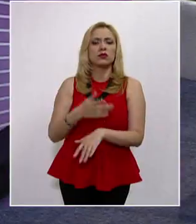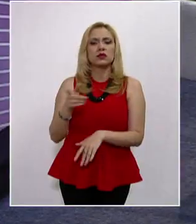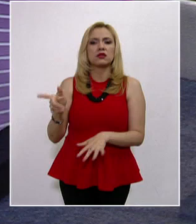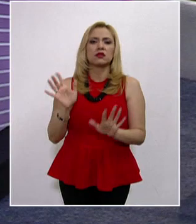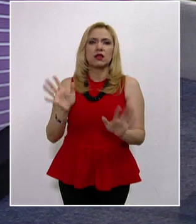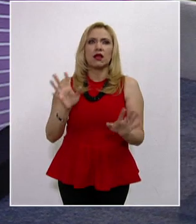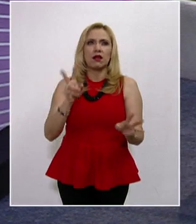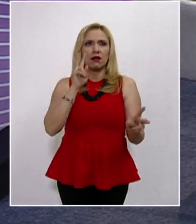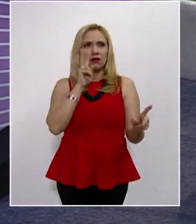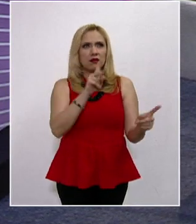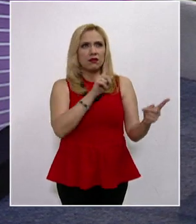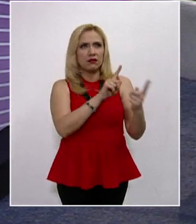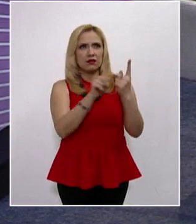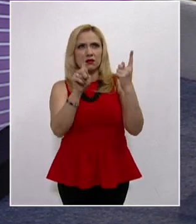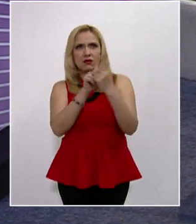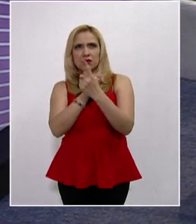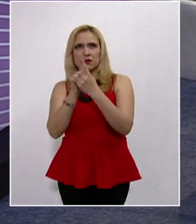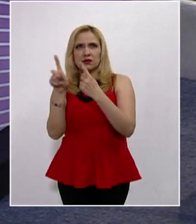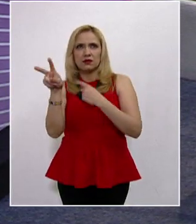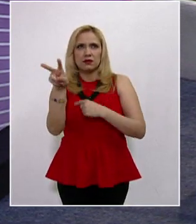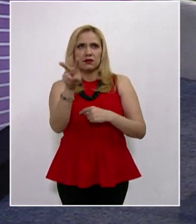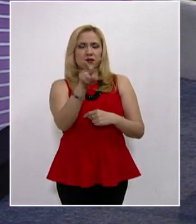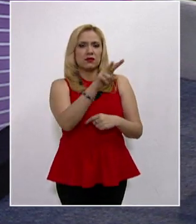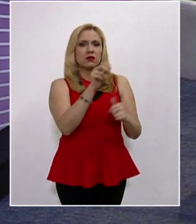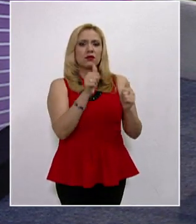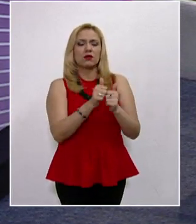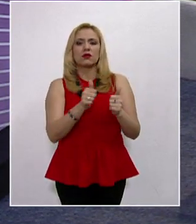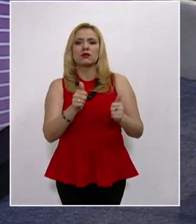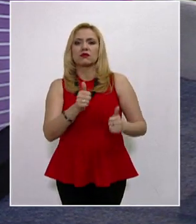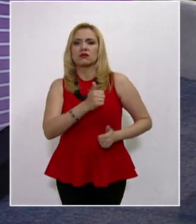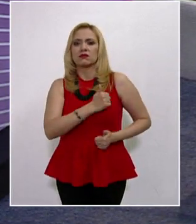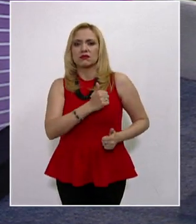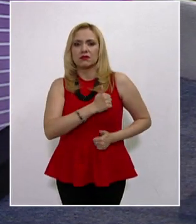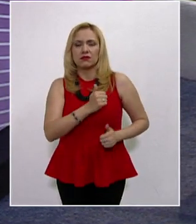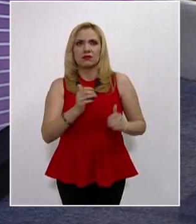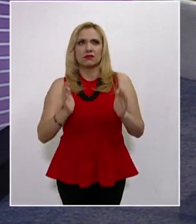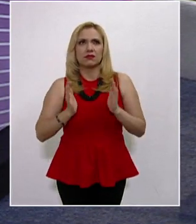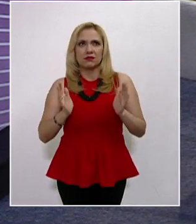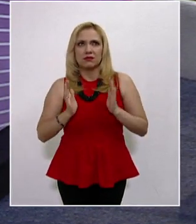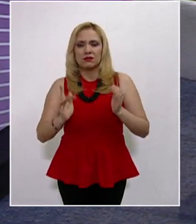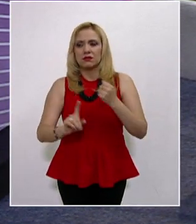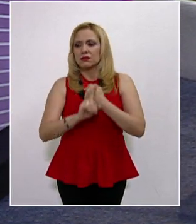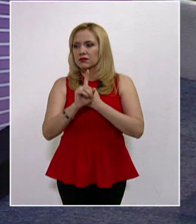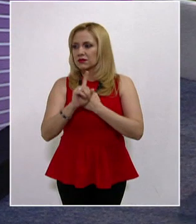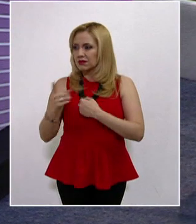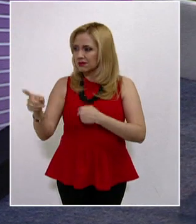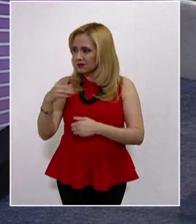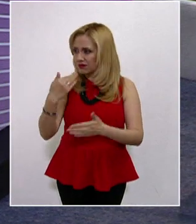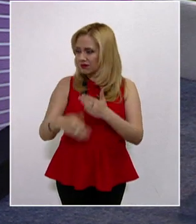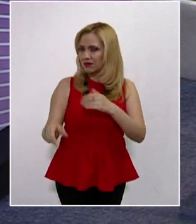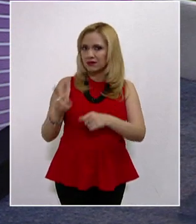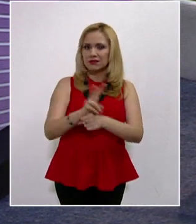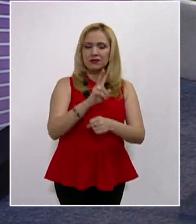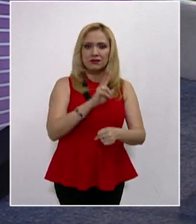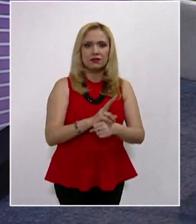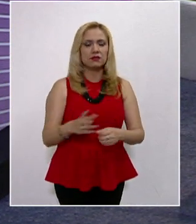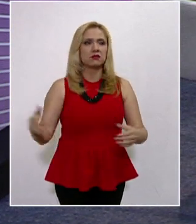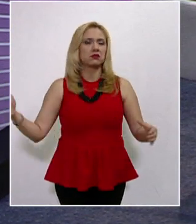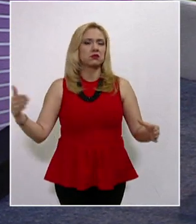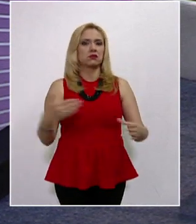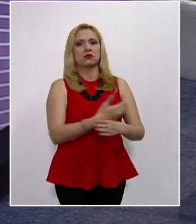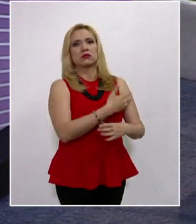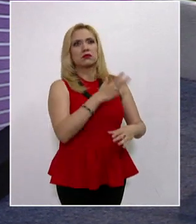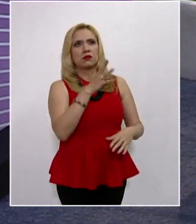convivir pues muy de cerca con los militares, ¿no? Dadas nuestros problemas de seguridad pública. ¿Cuál es